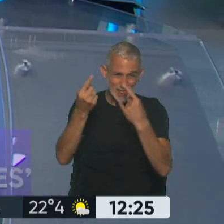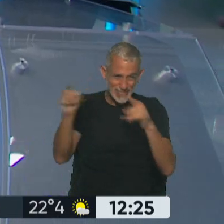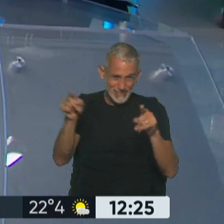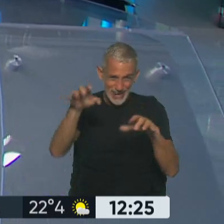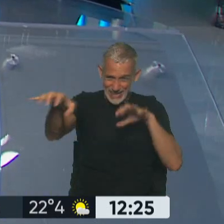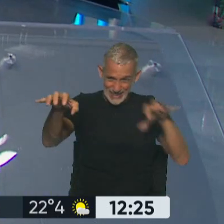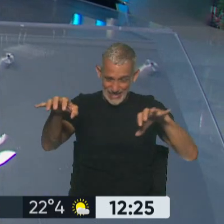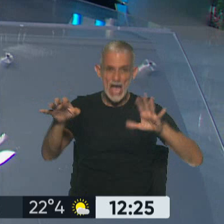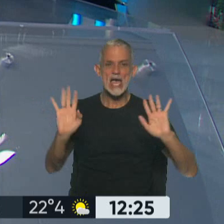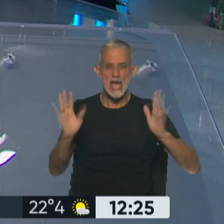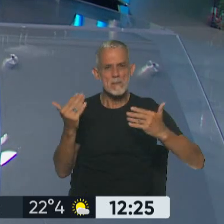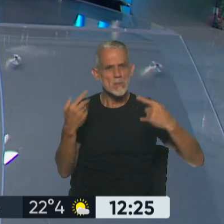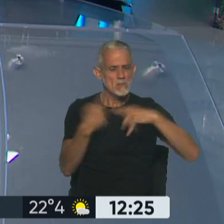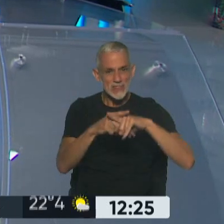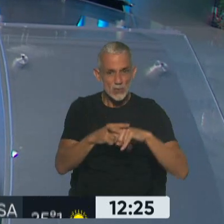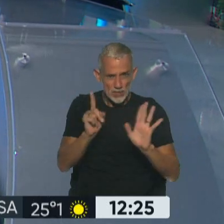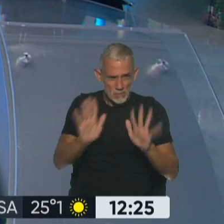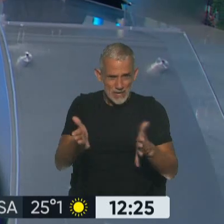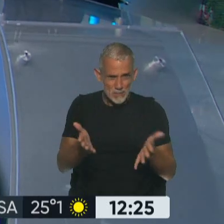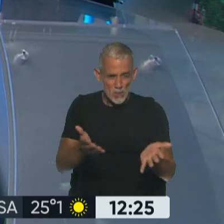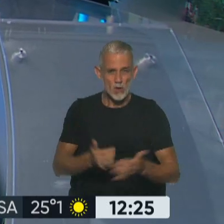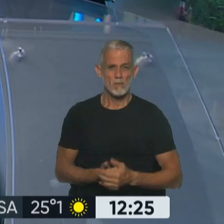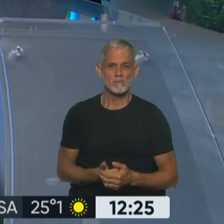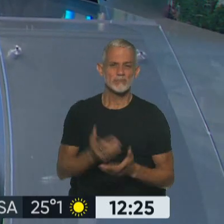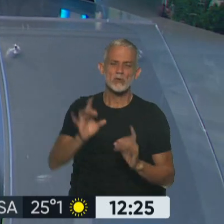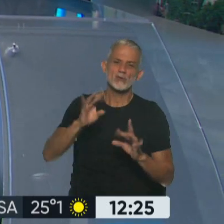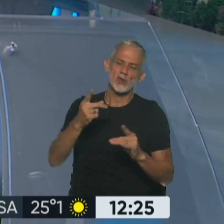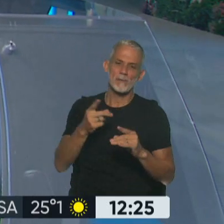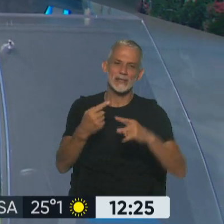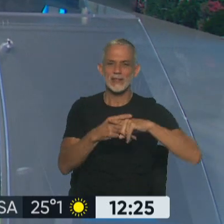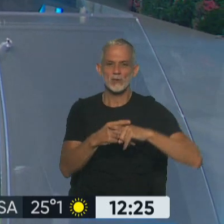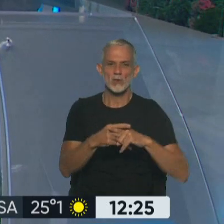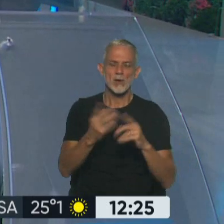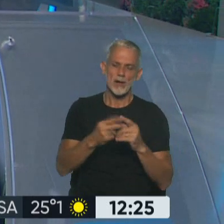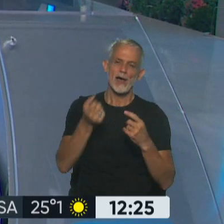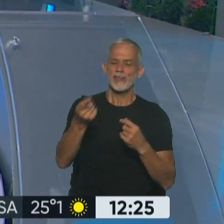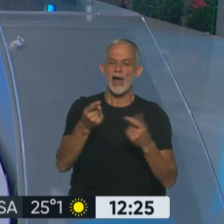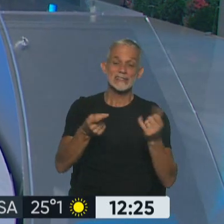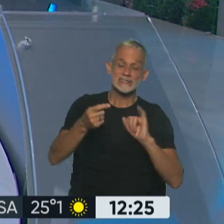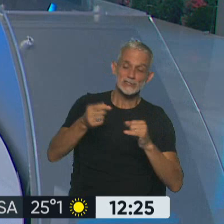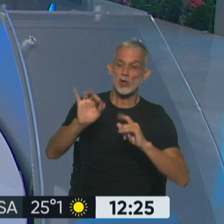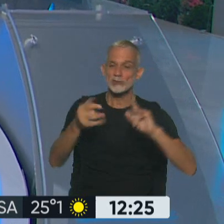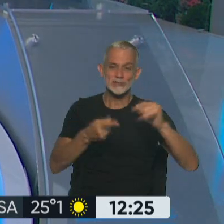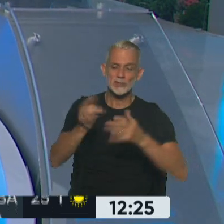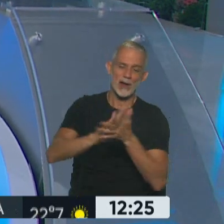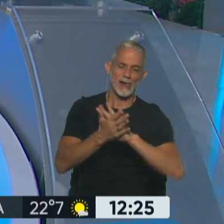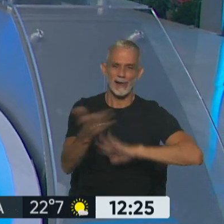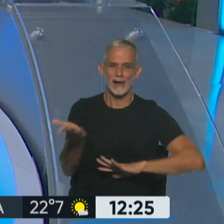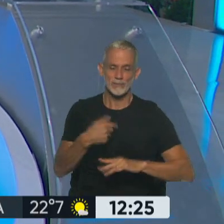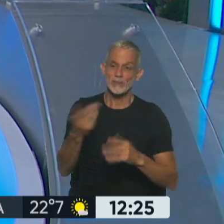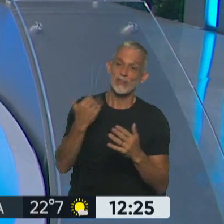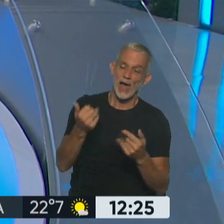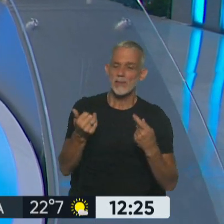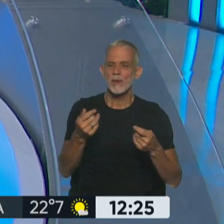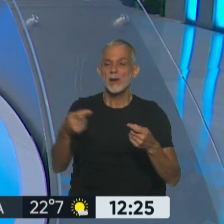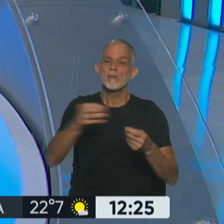él, también se pueda discutir en esos términos. Es decir, que no sea solo un toma y daca en términos de intercambio material, dame tanto